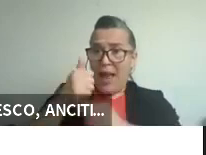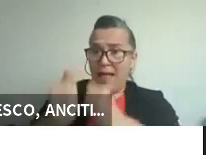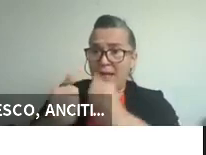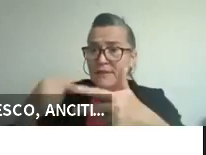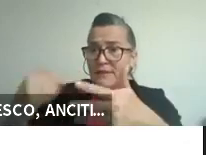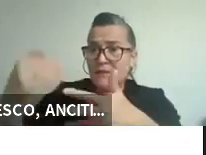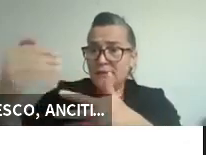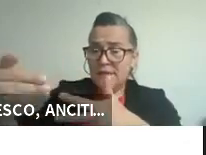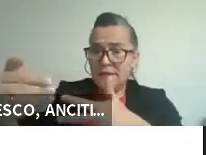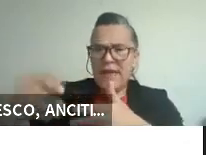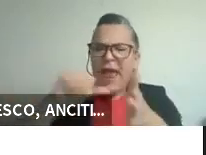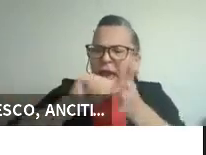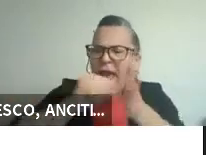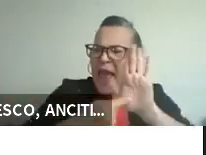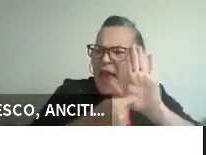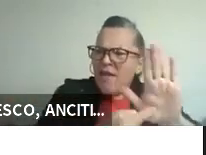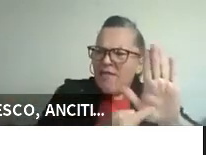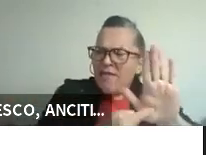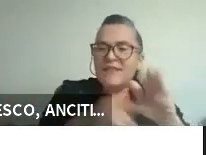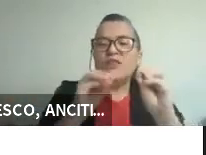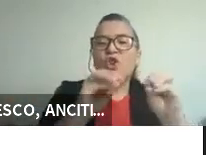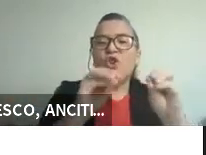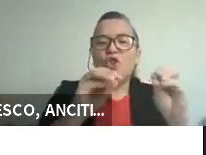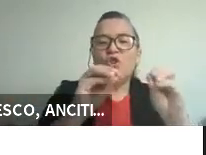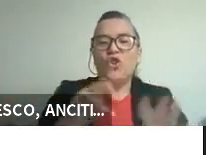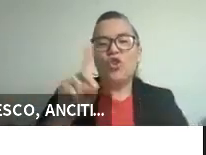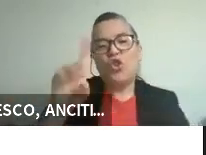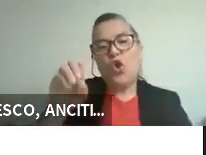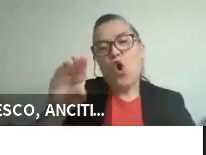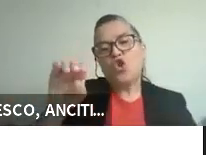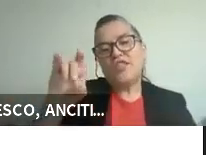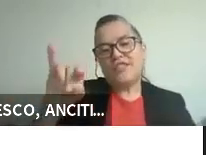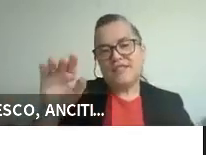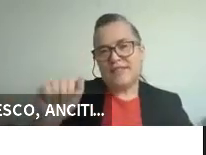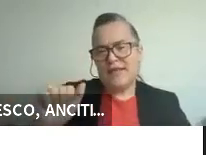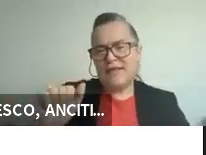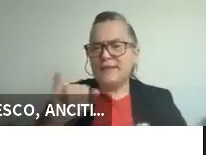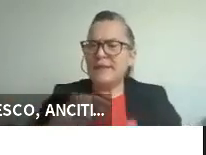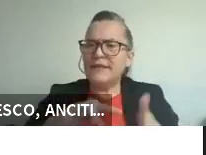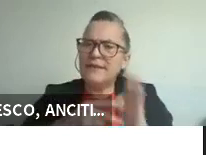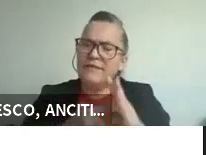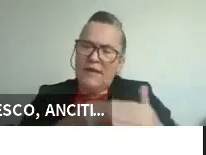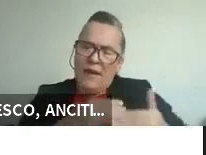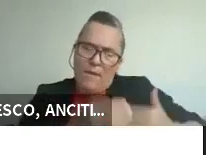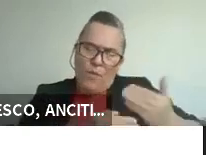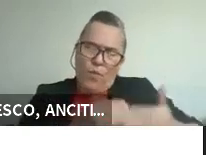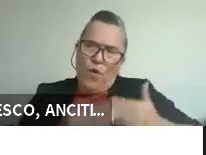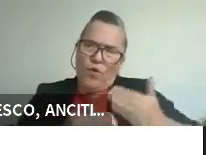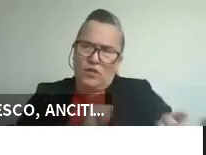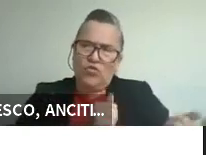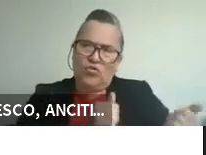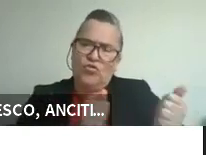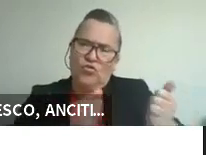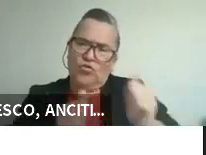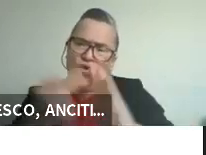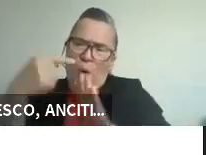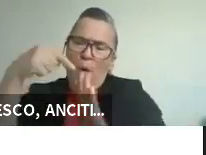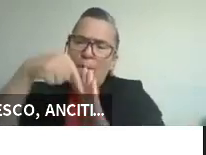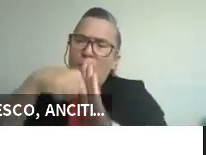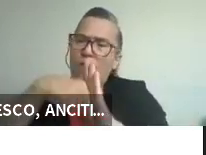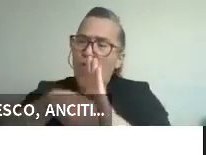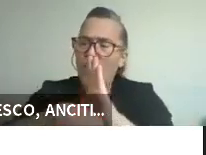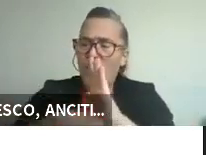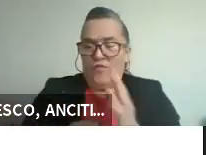la docencia es decir el país estaba llevando adelante una serie de procesos transformadores profundos estaban